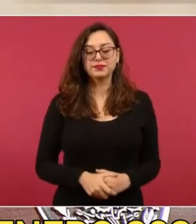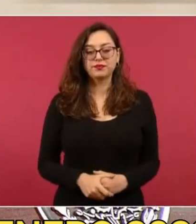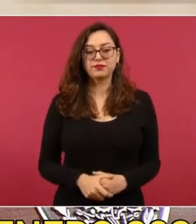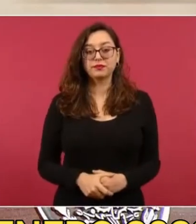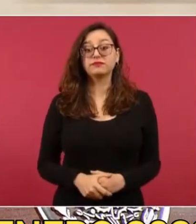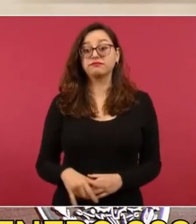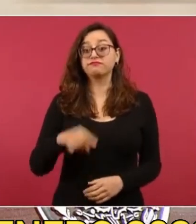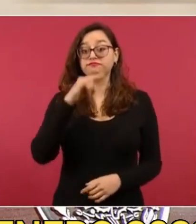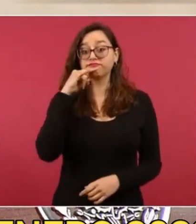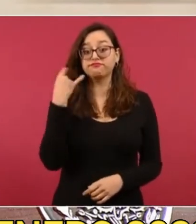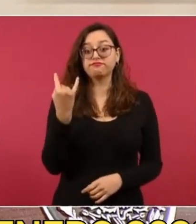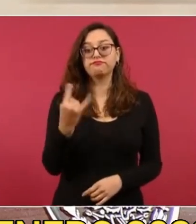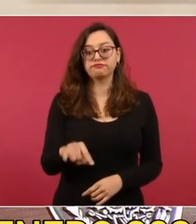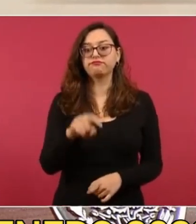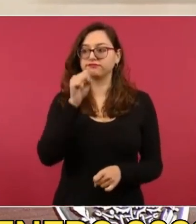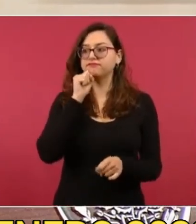Y Chile,